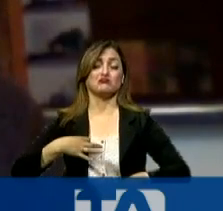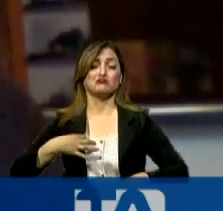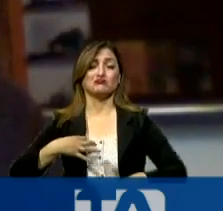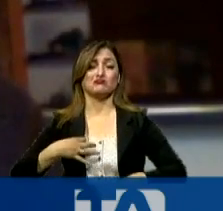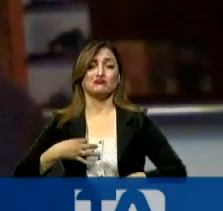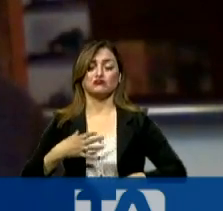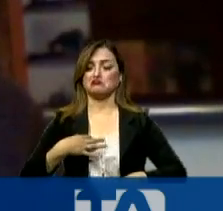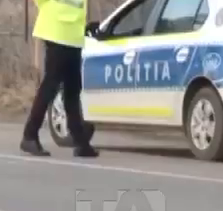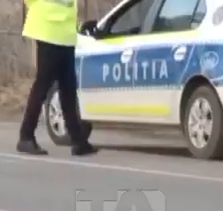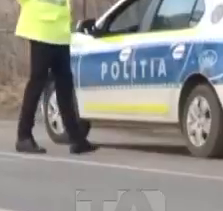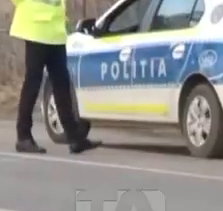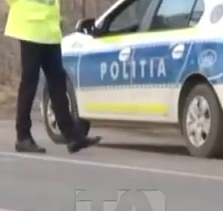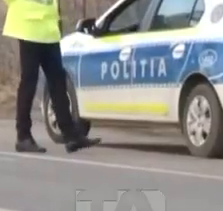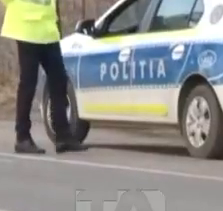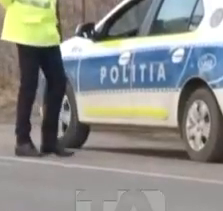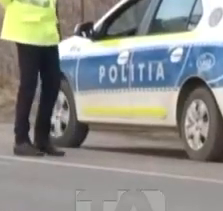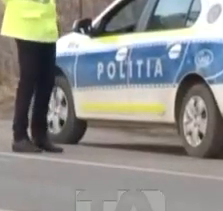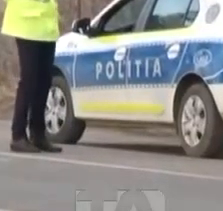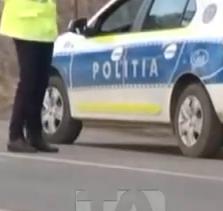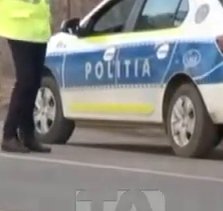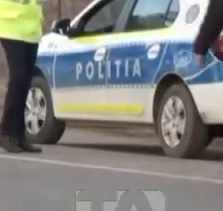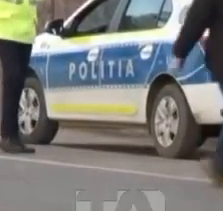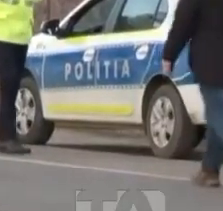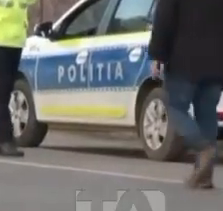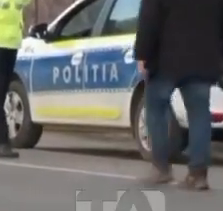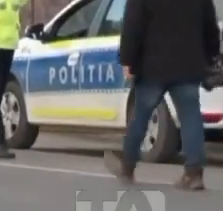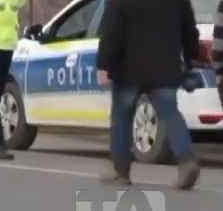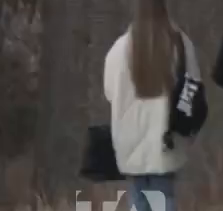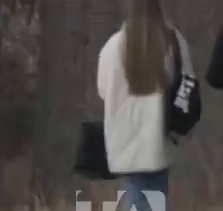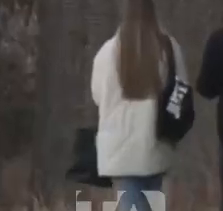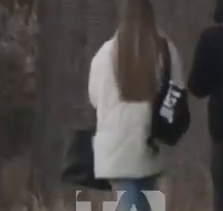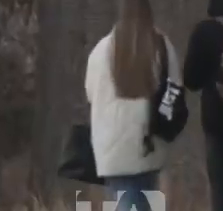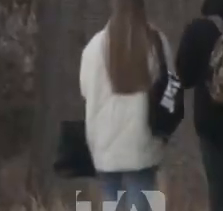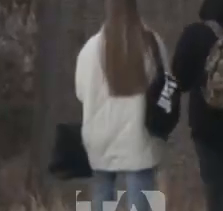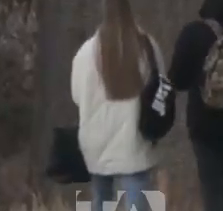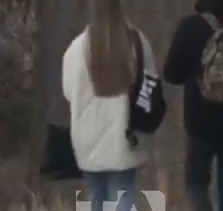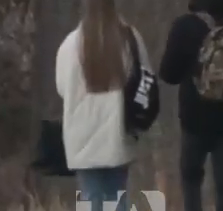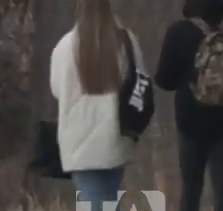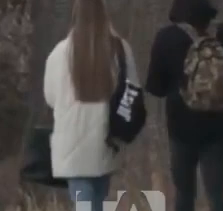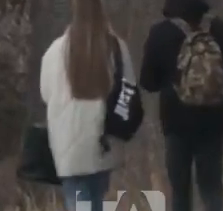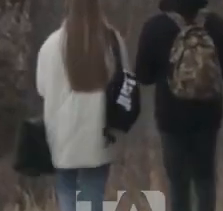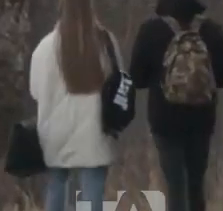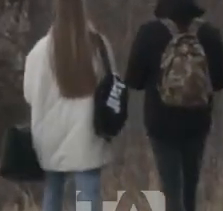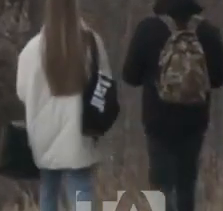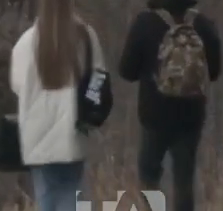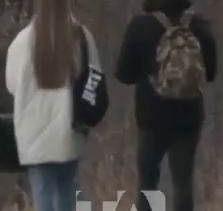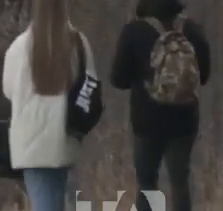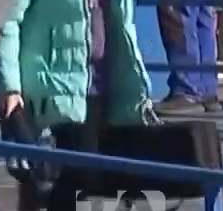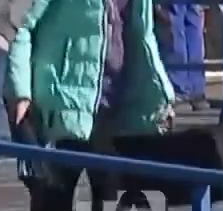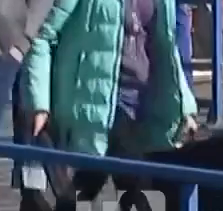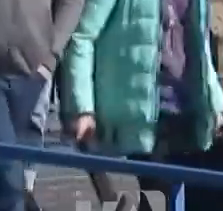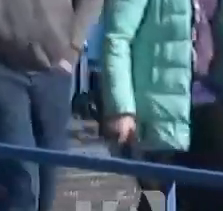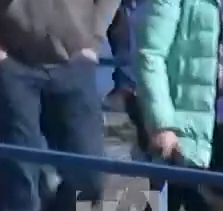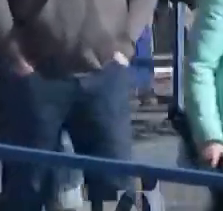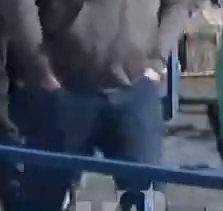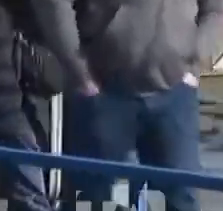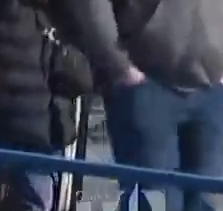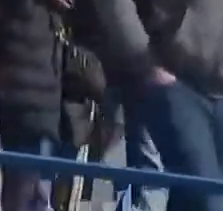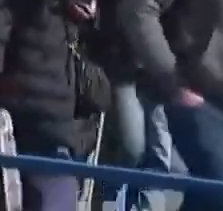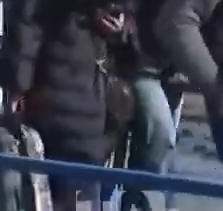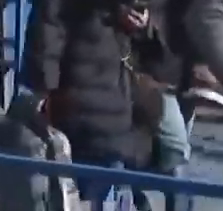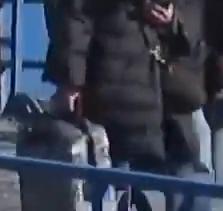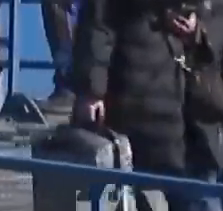en polonia no obstante la situación para los compatriotas que desean quedarse es compleja porque el permiso que concedió